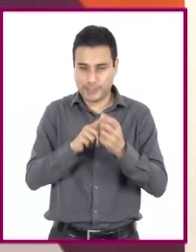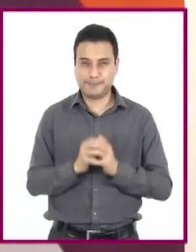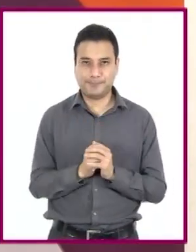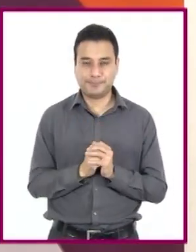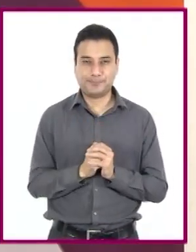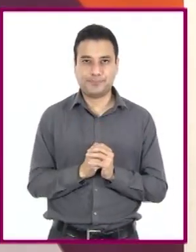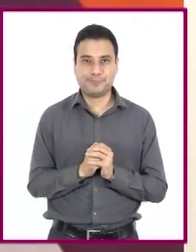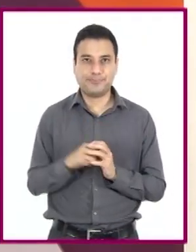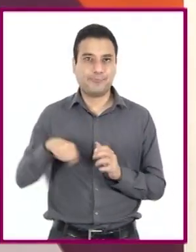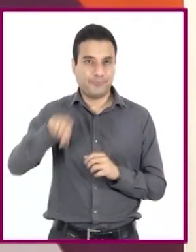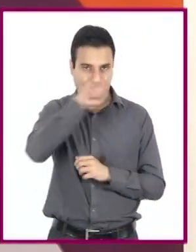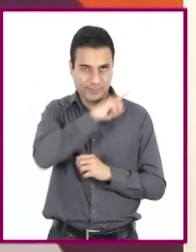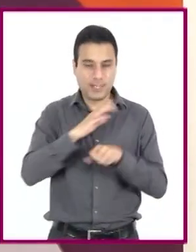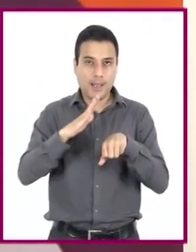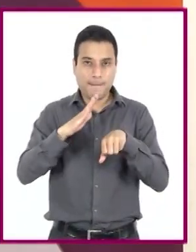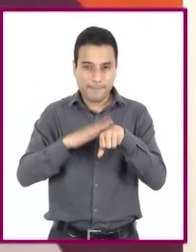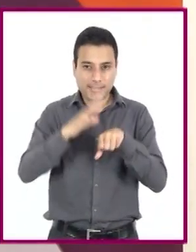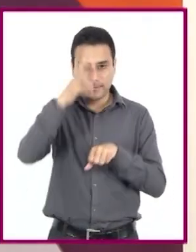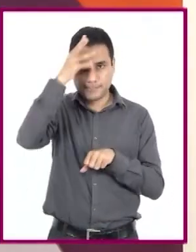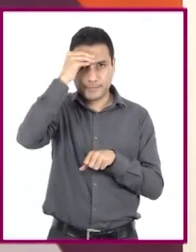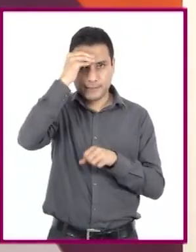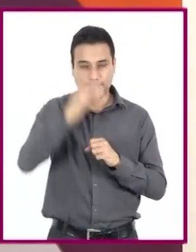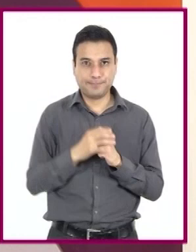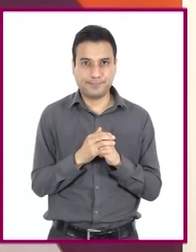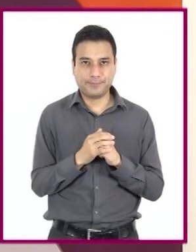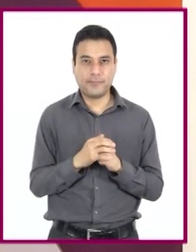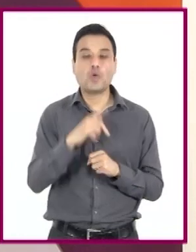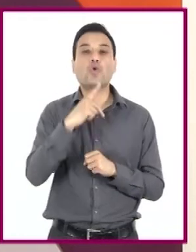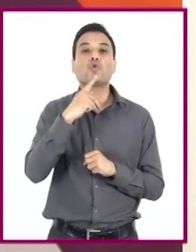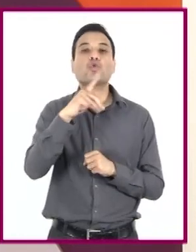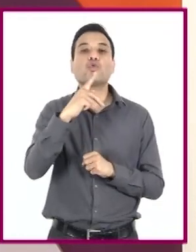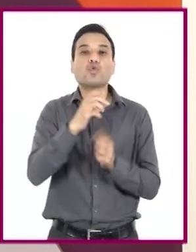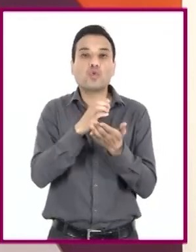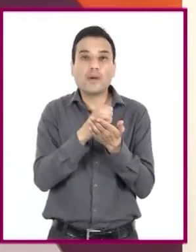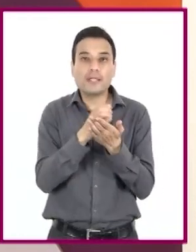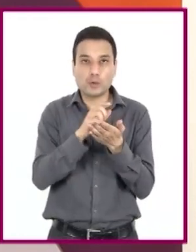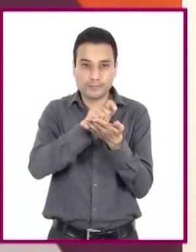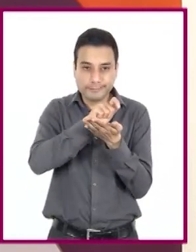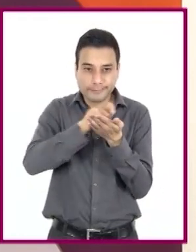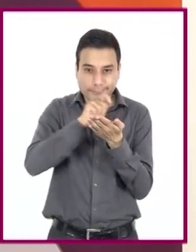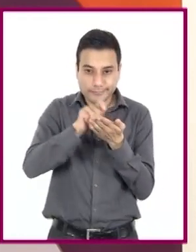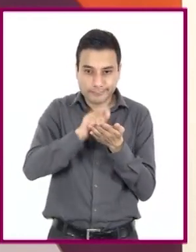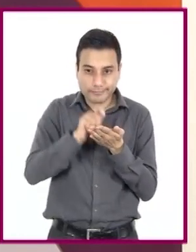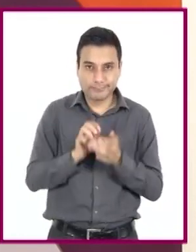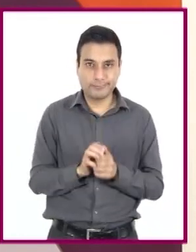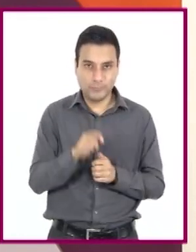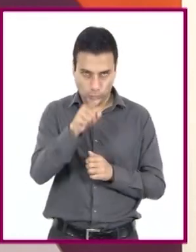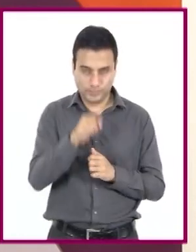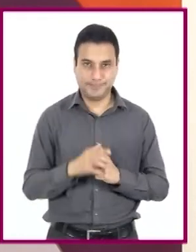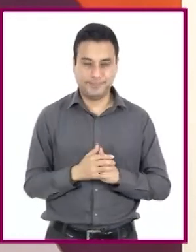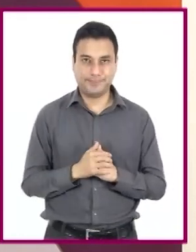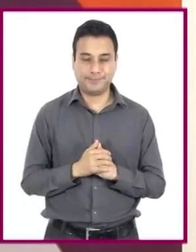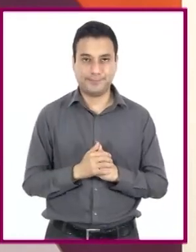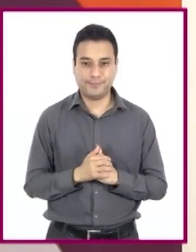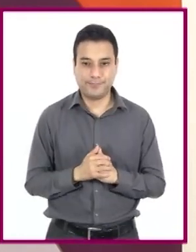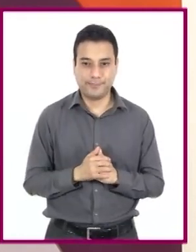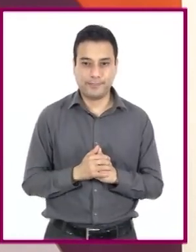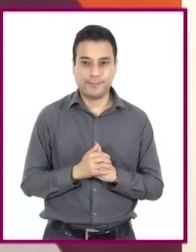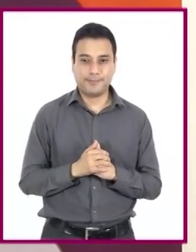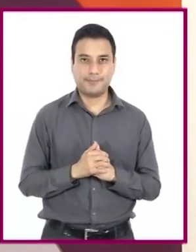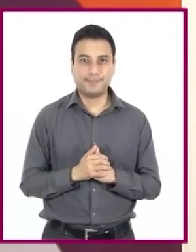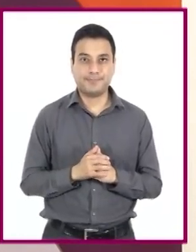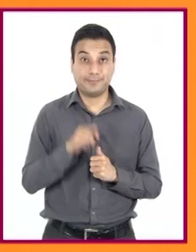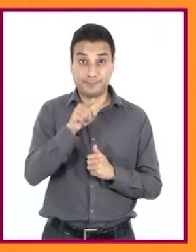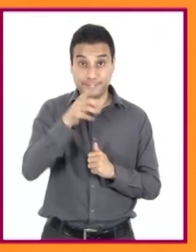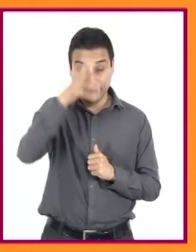invitamos a fortalecer sus conocimientos. Anoten en su libreta los datos que complementan sus apuntes y verifiquen lo que